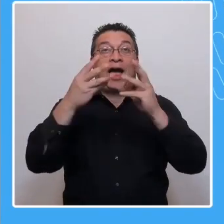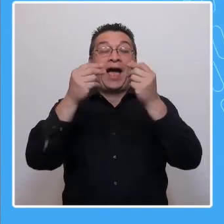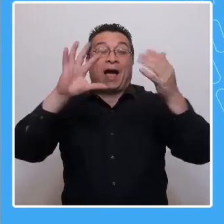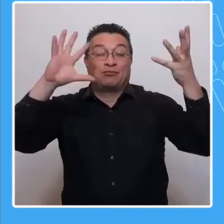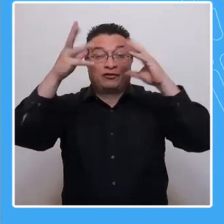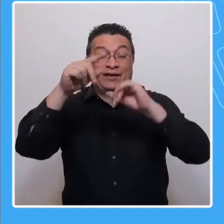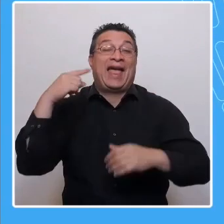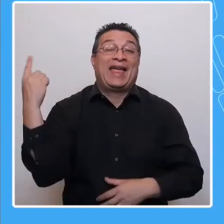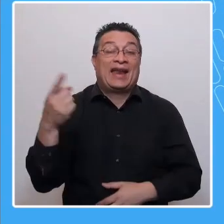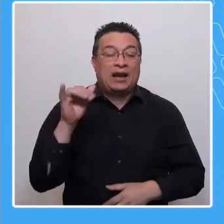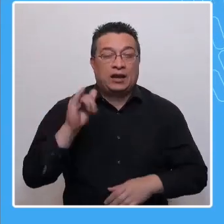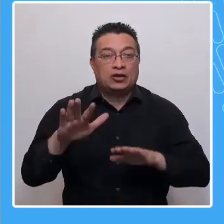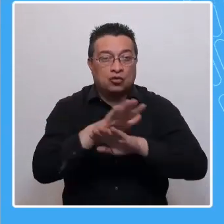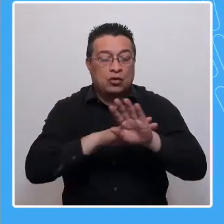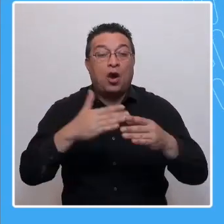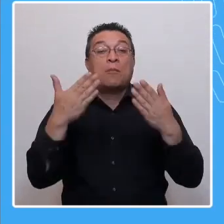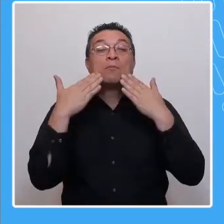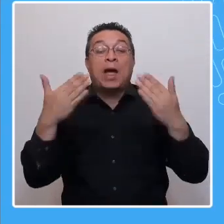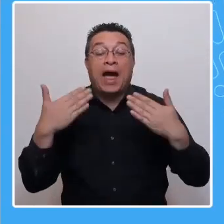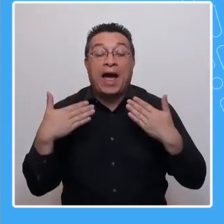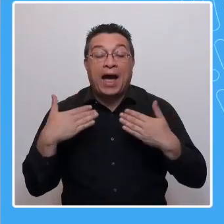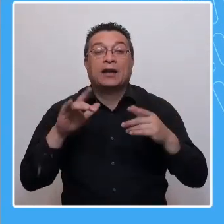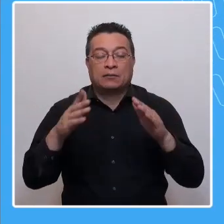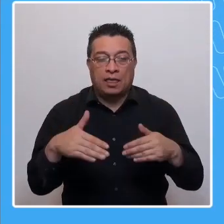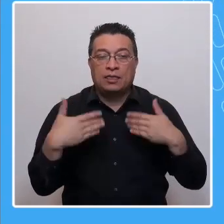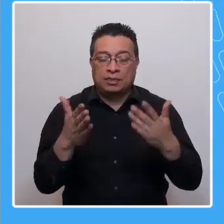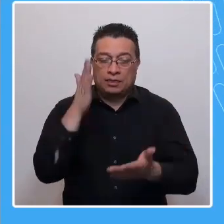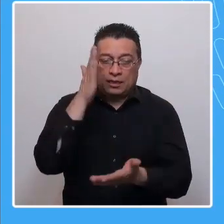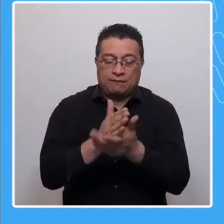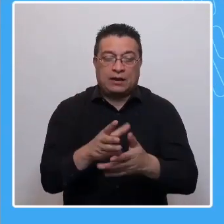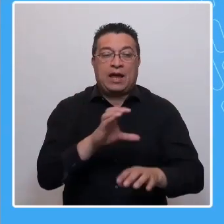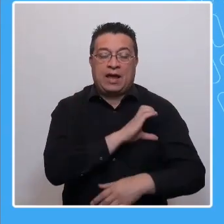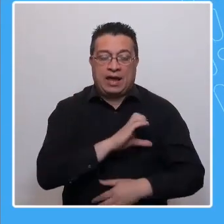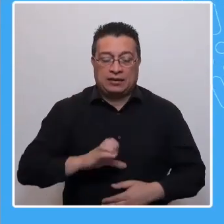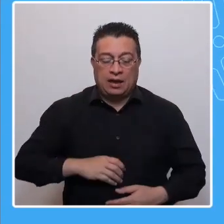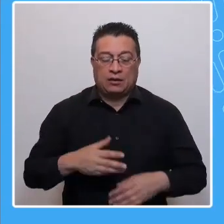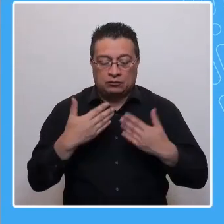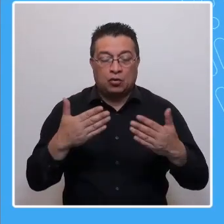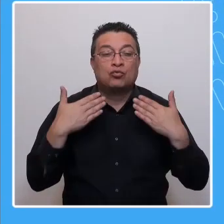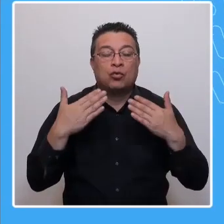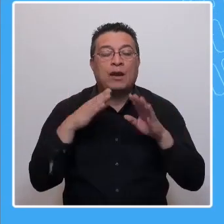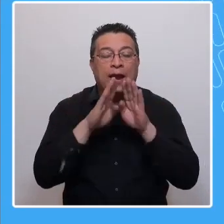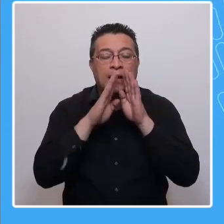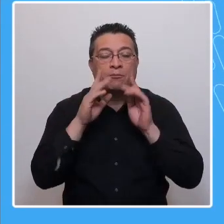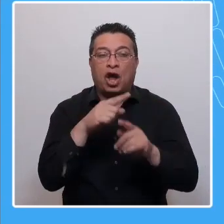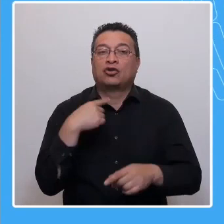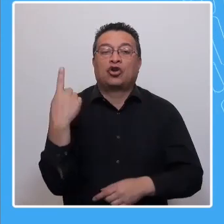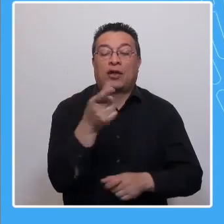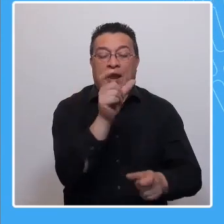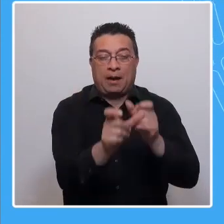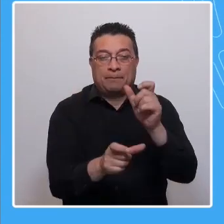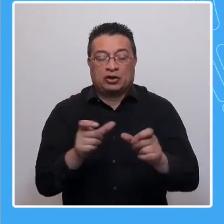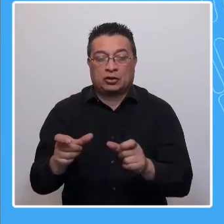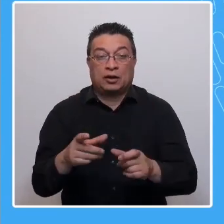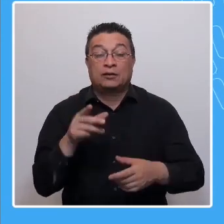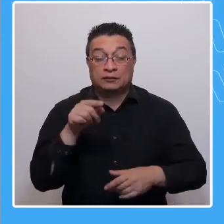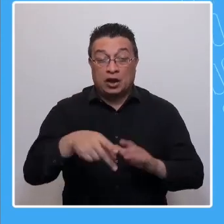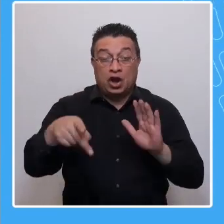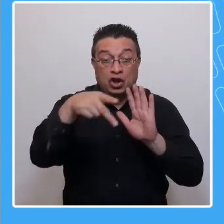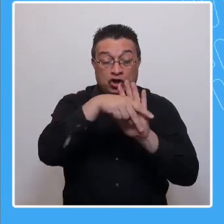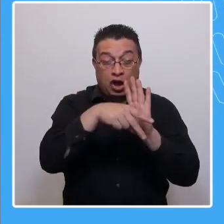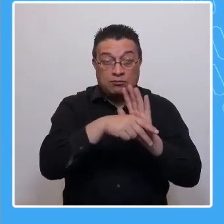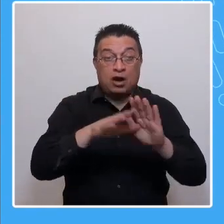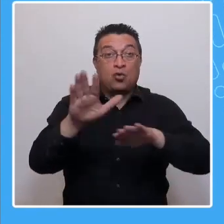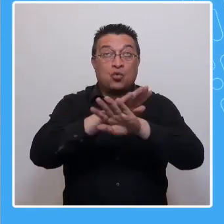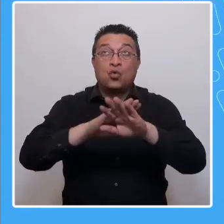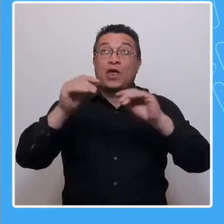de la protección del aire, dándole un deber del Estado de asegurar un aire limpio a todas las personas. Mencionar que la norma de protección de cielos hace